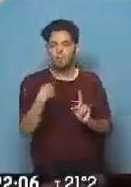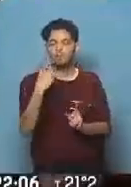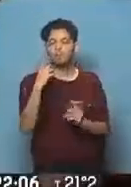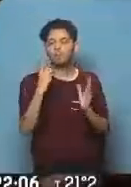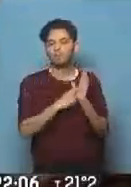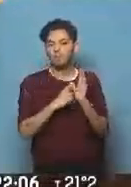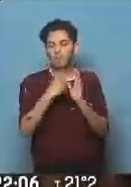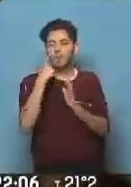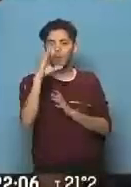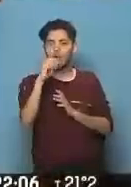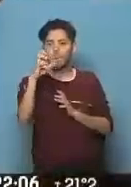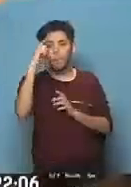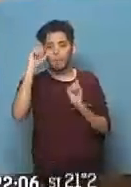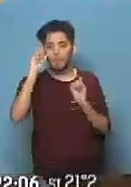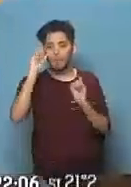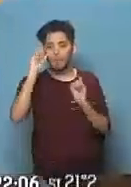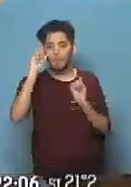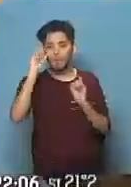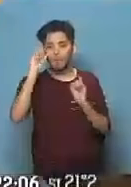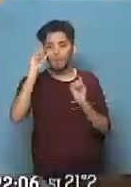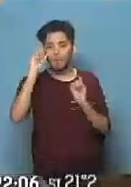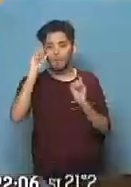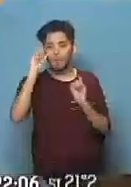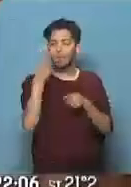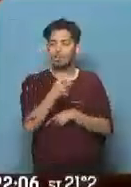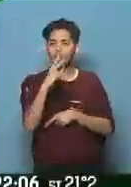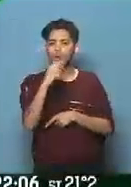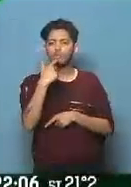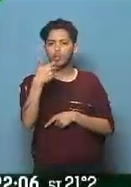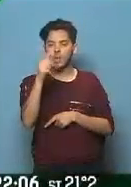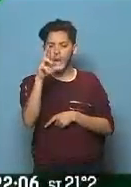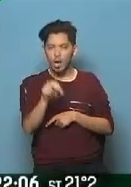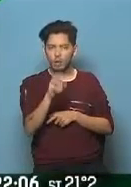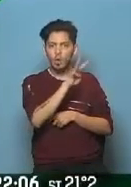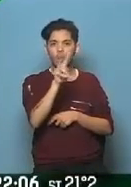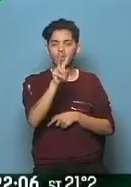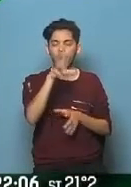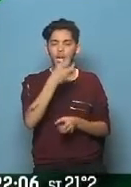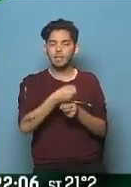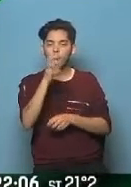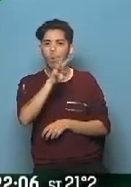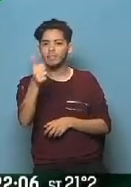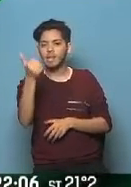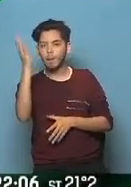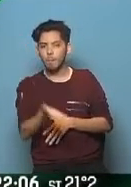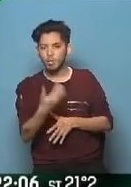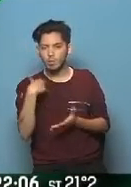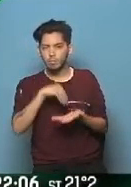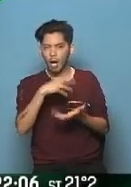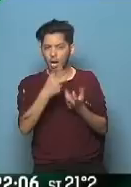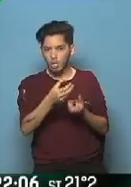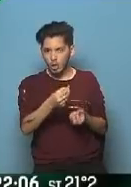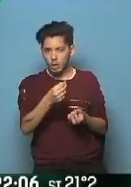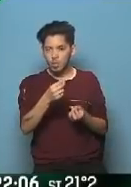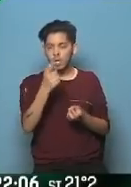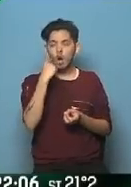de Ibope, también aumentó el índice de rechazo a Bolsonaro, trepando del 42 al 46%, mientras que el de